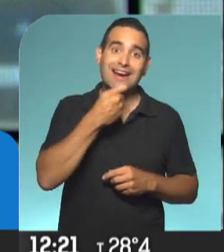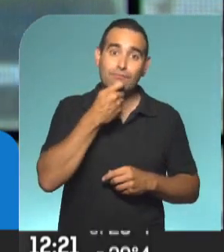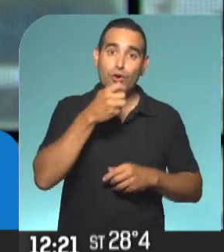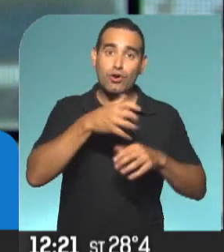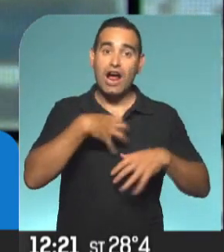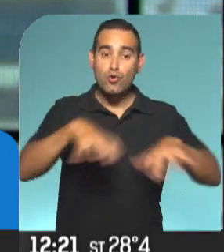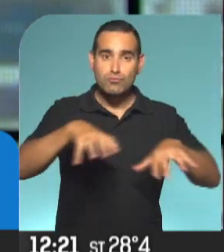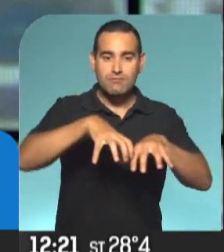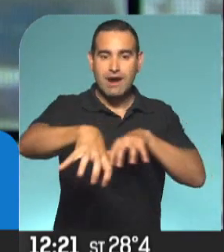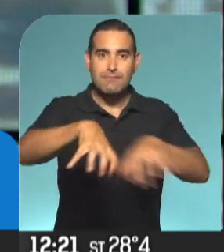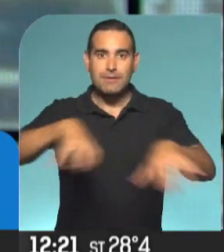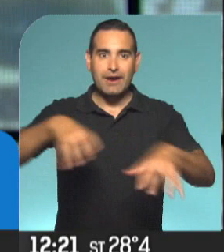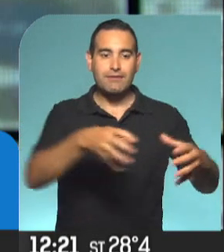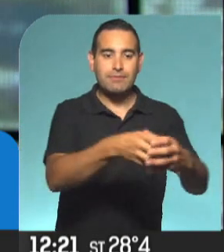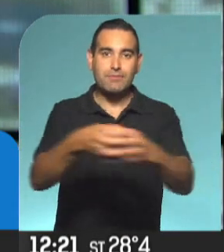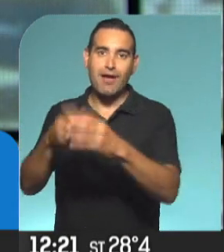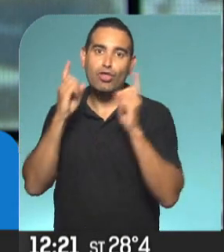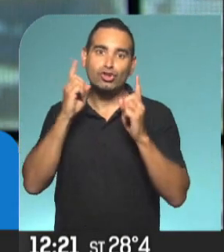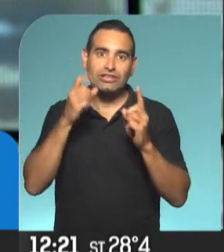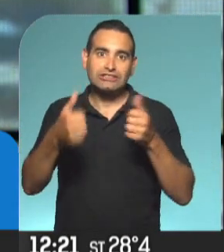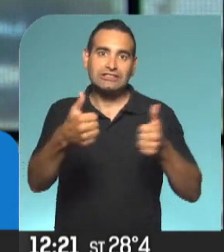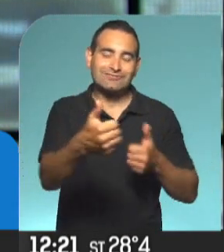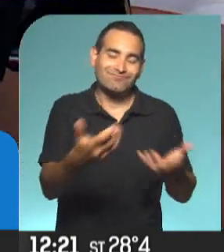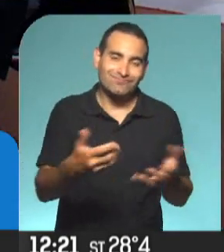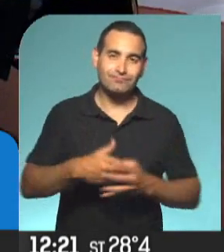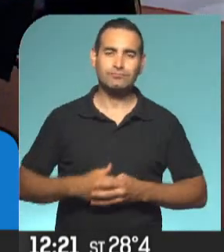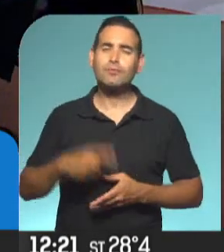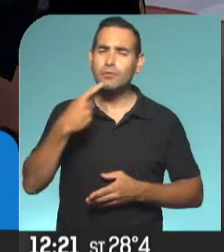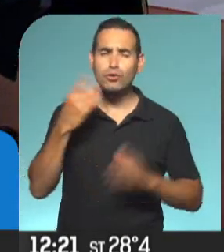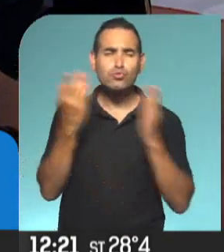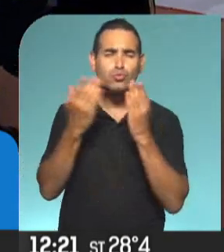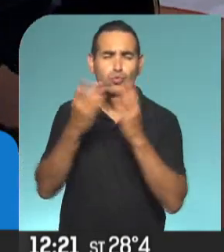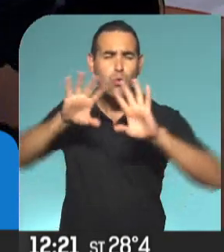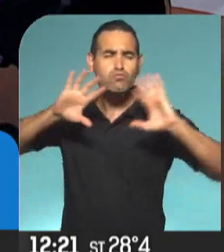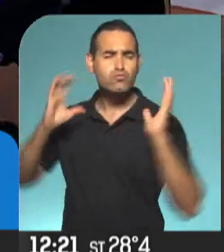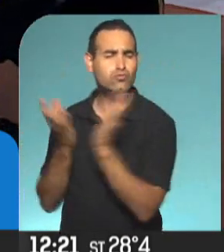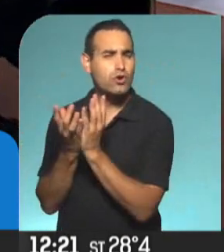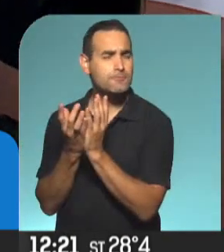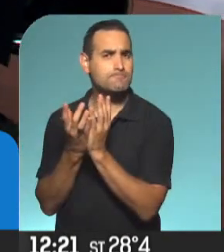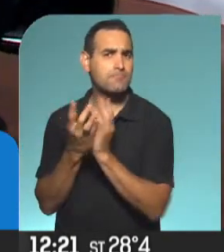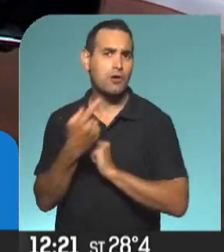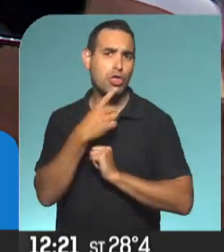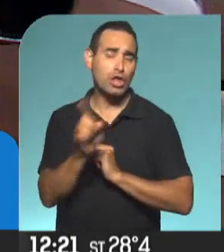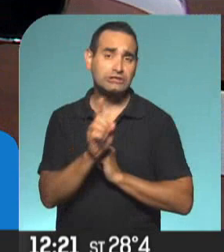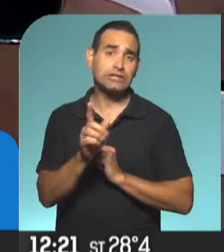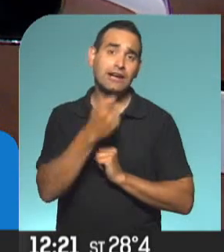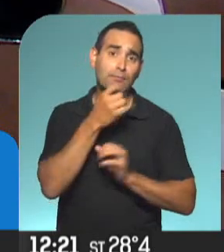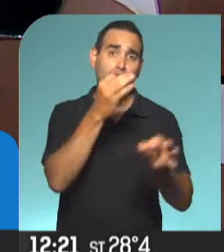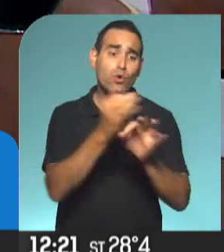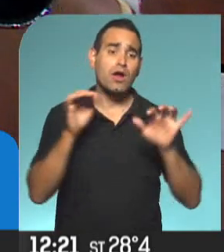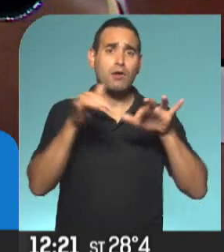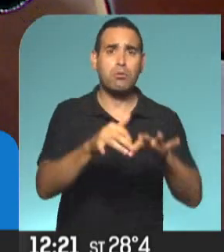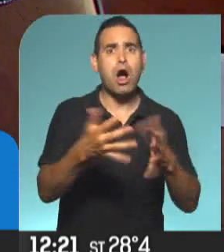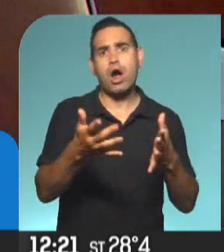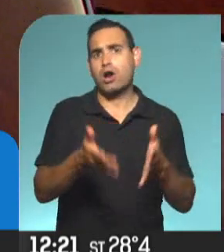atender grupos más pequeños de chicos. Es decir, los estudios que hay a nivel mundial no indican que a partir de las clases presenciales